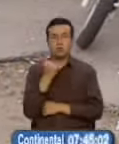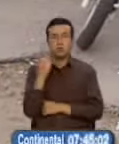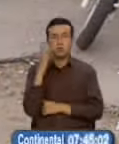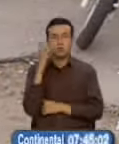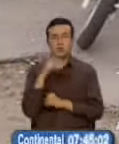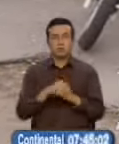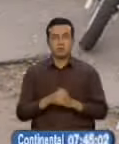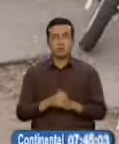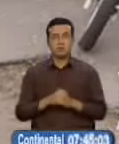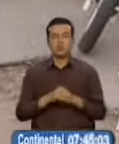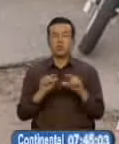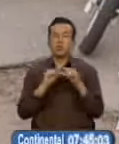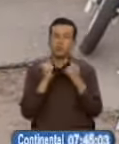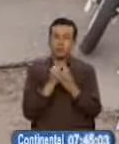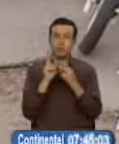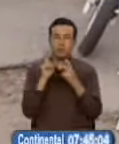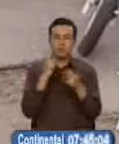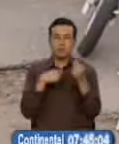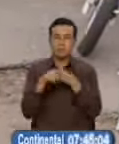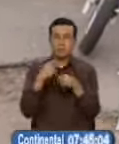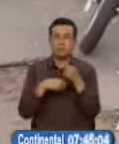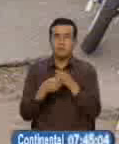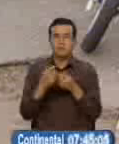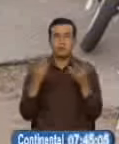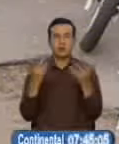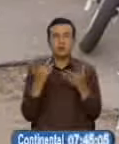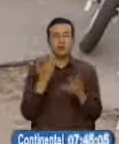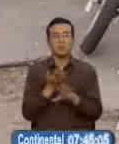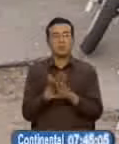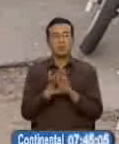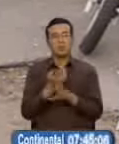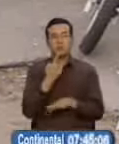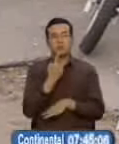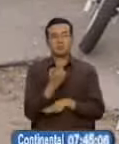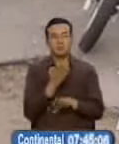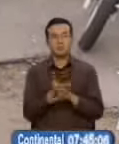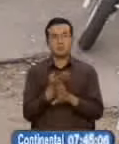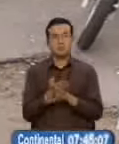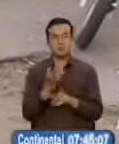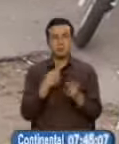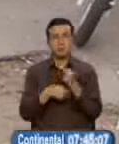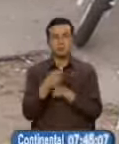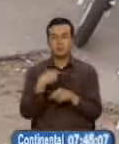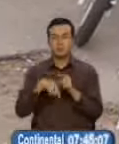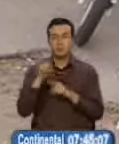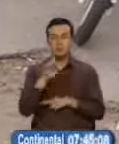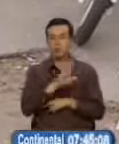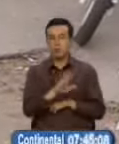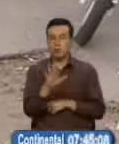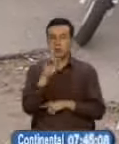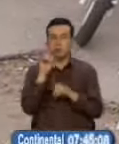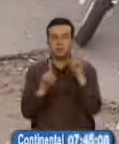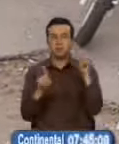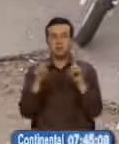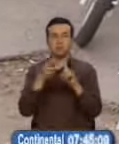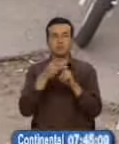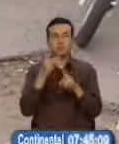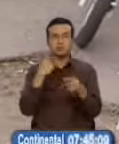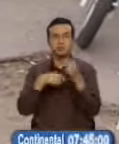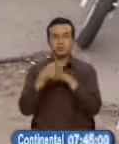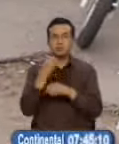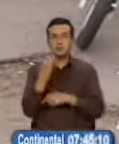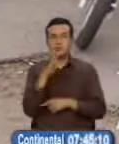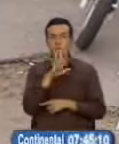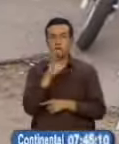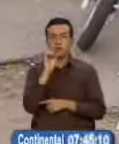siquiera al tema de los revendedores han propuesto para ser vendidas, incluso a través de varios medios en internet, en precios